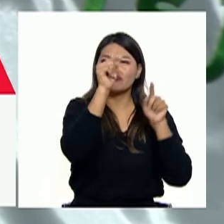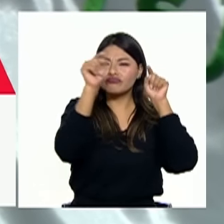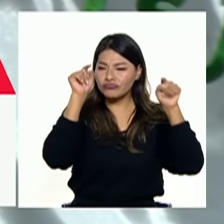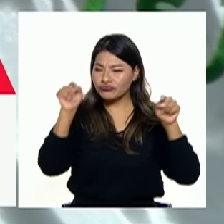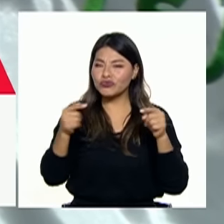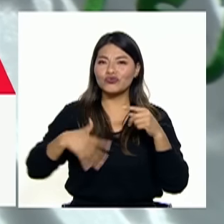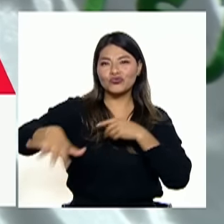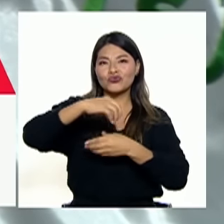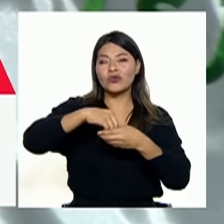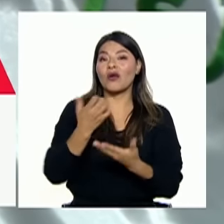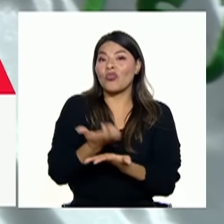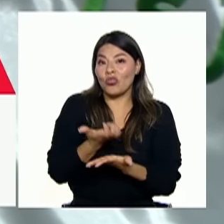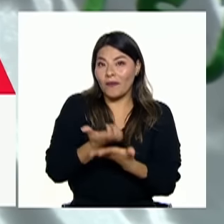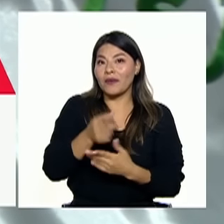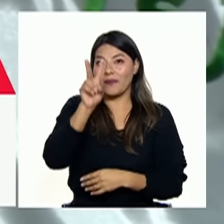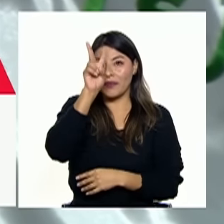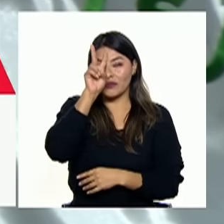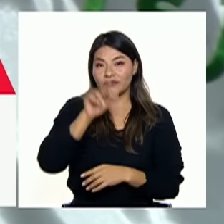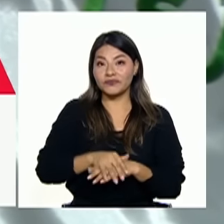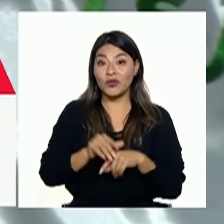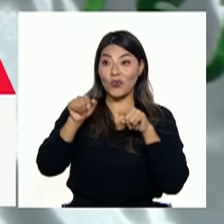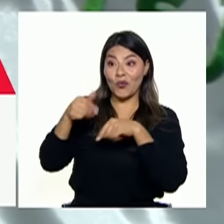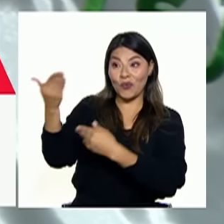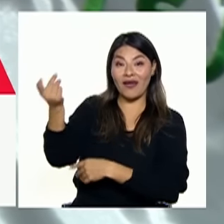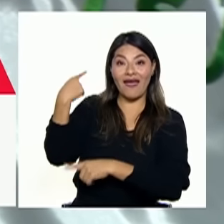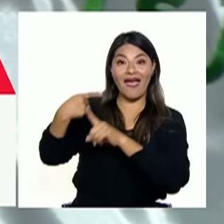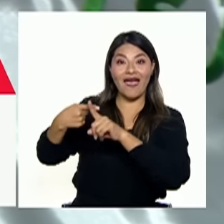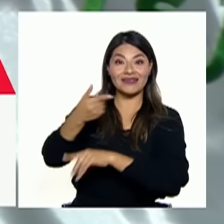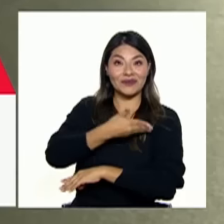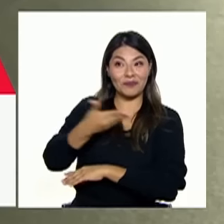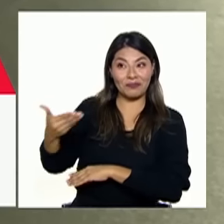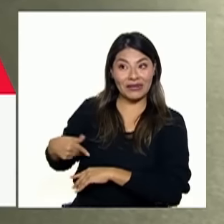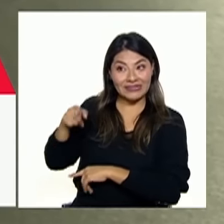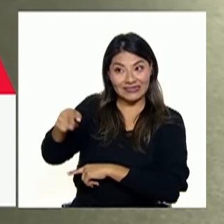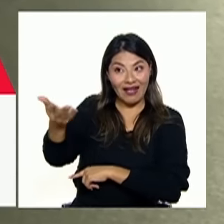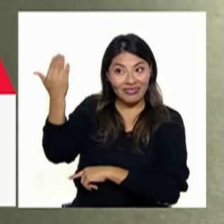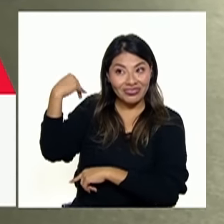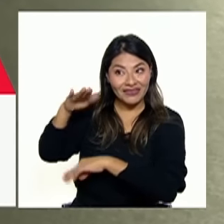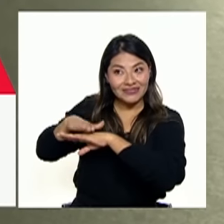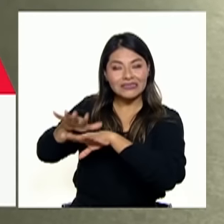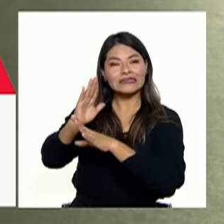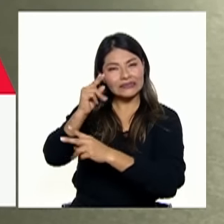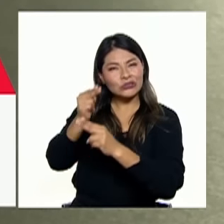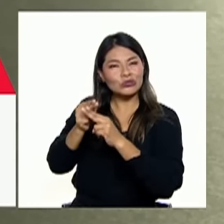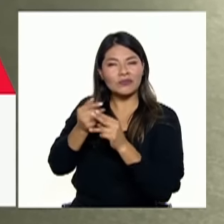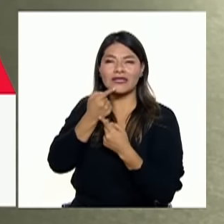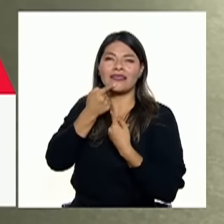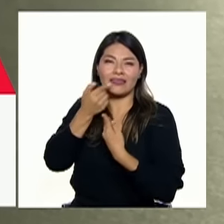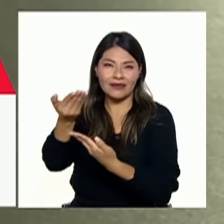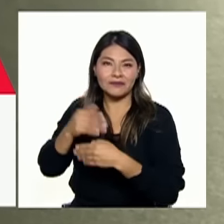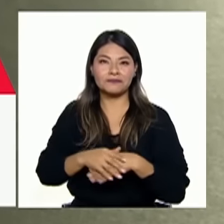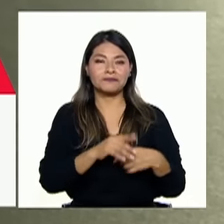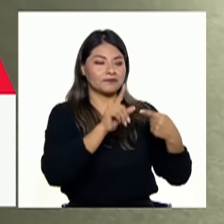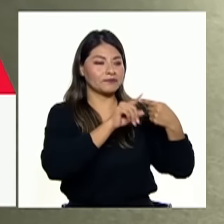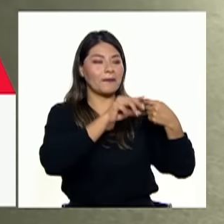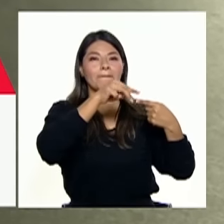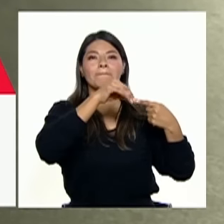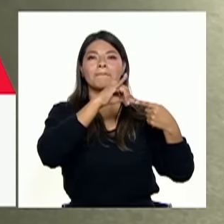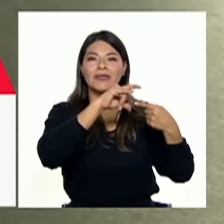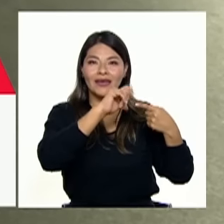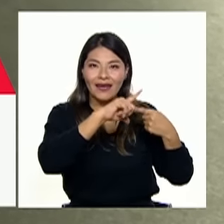ven representados por los expresidentes aquí presentes y que me permito nombrarlos a continuación. Miguel Vega Alvear.